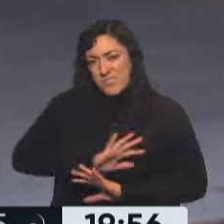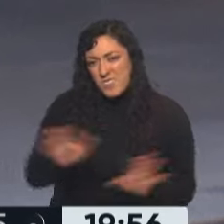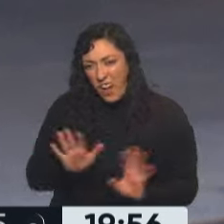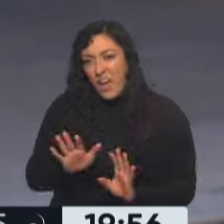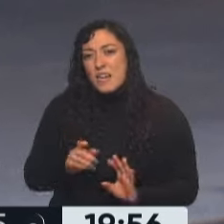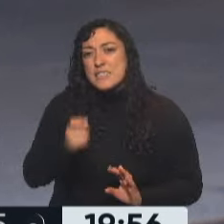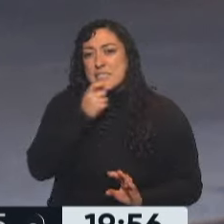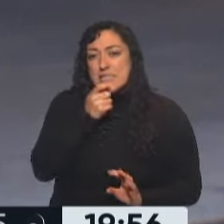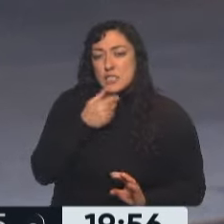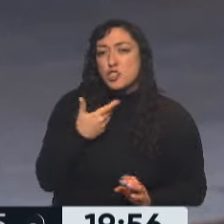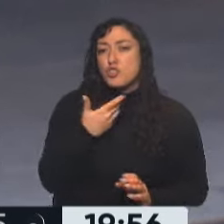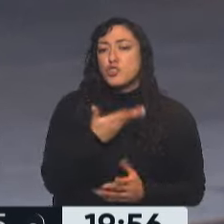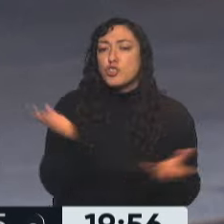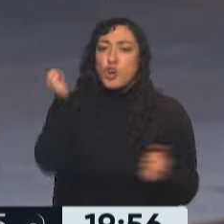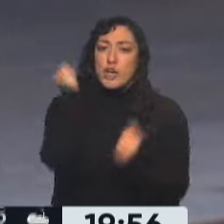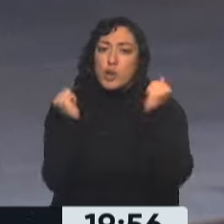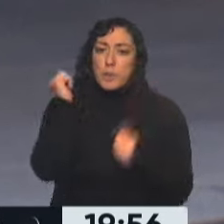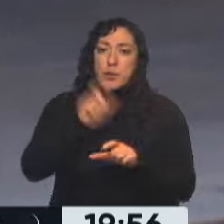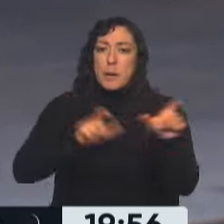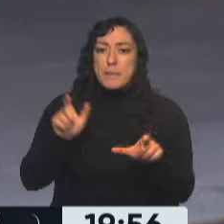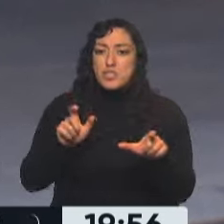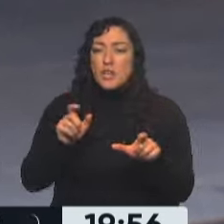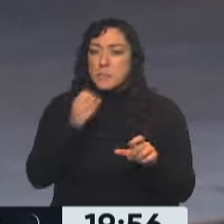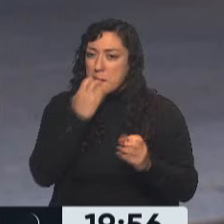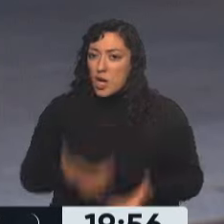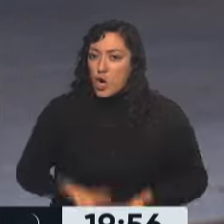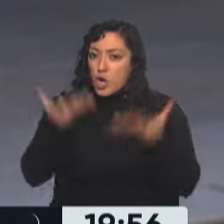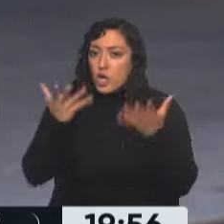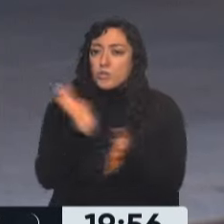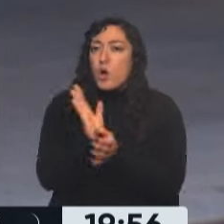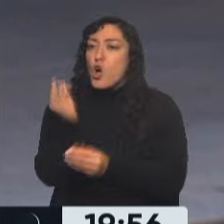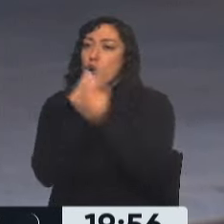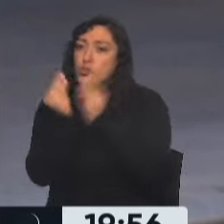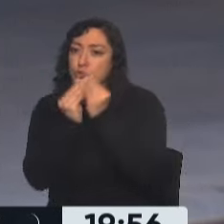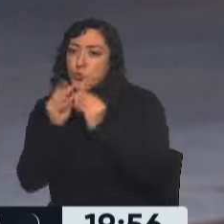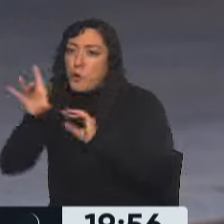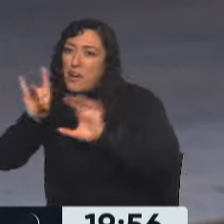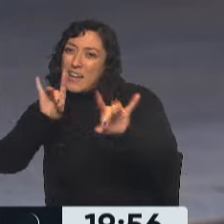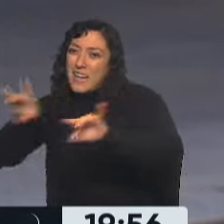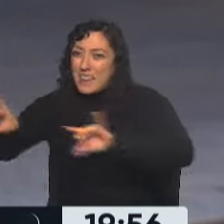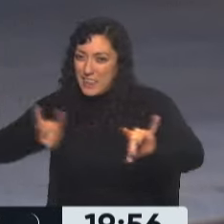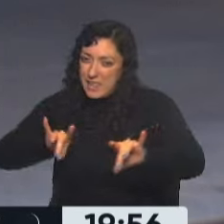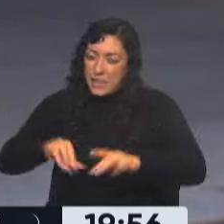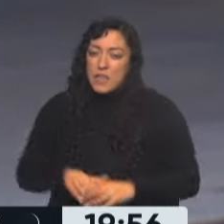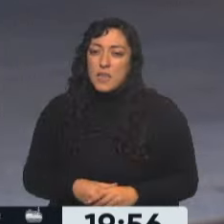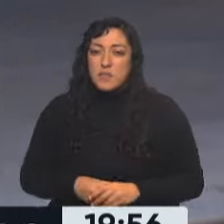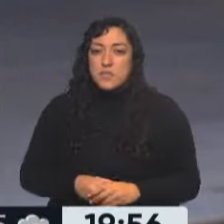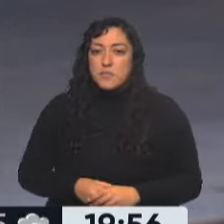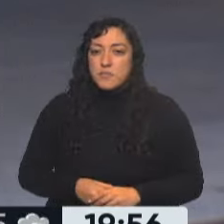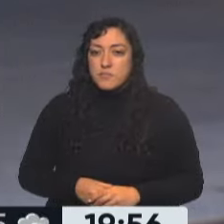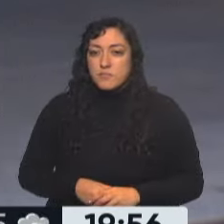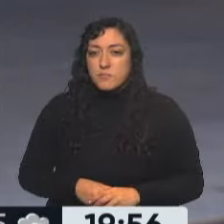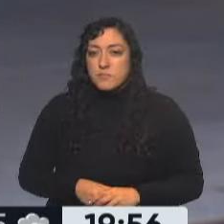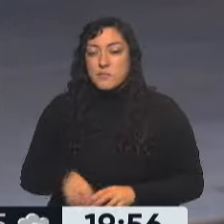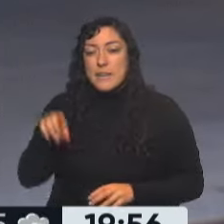medida que aumenta el nivel socioeconómico la gente tiende a tener consumos alimentarios más selectivos, que quizás eso